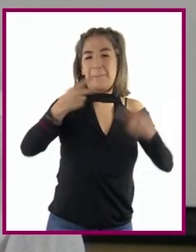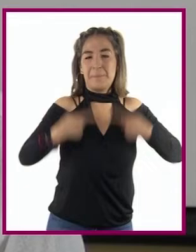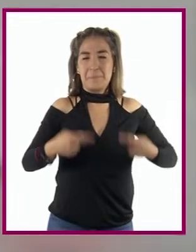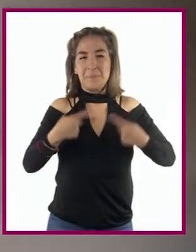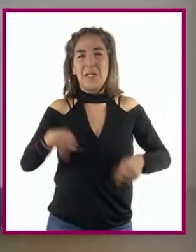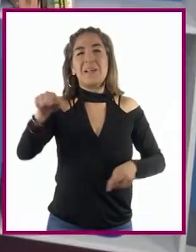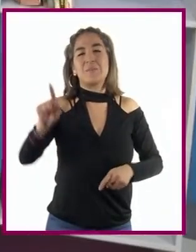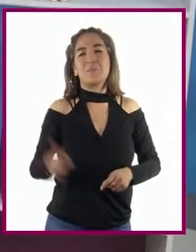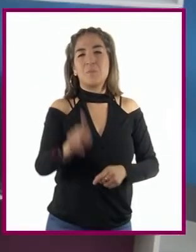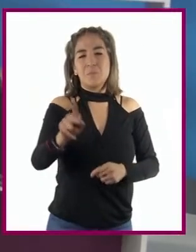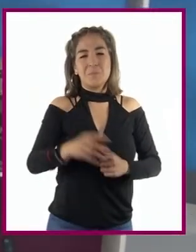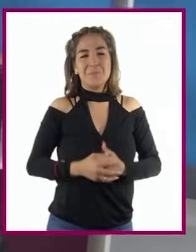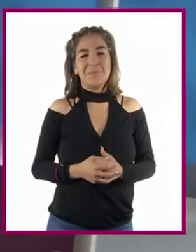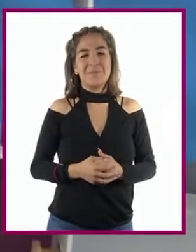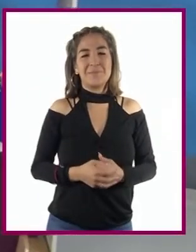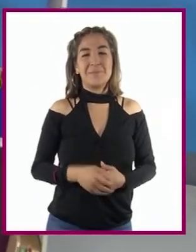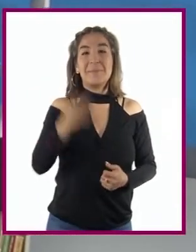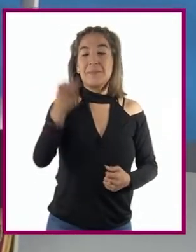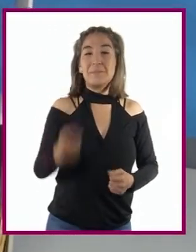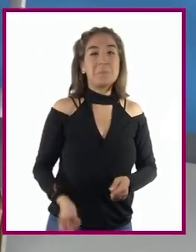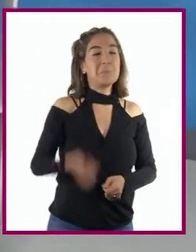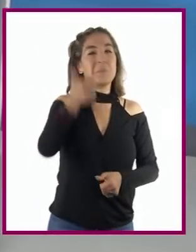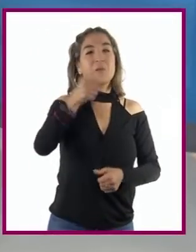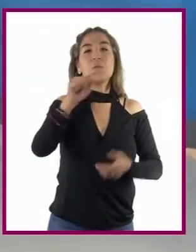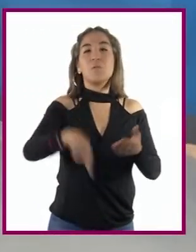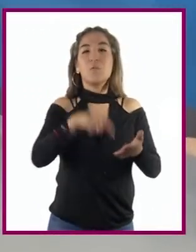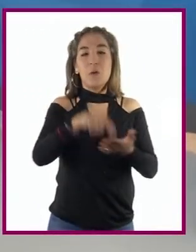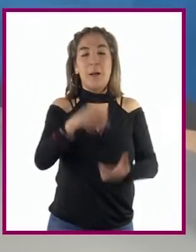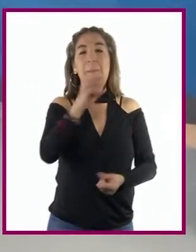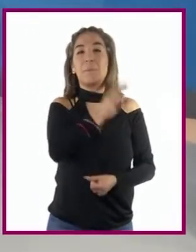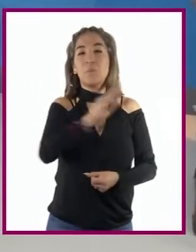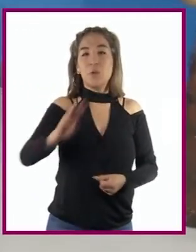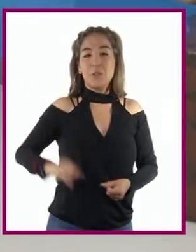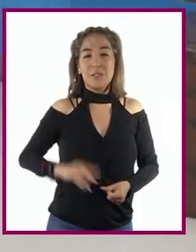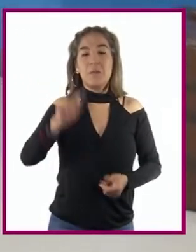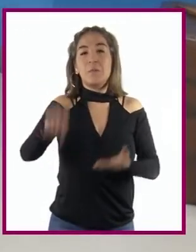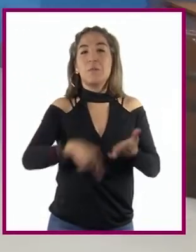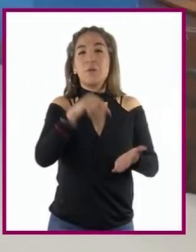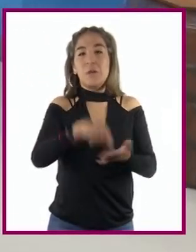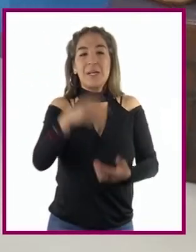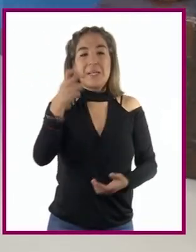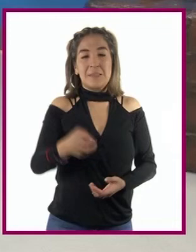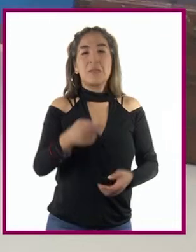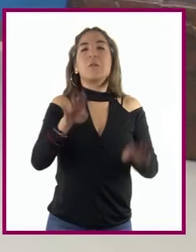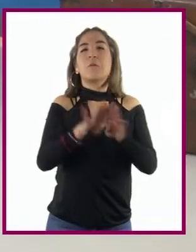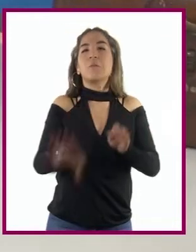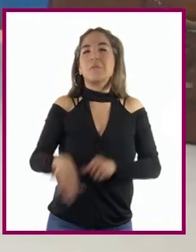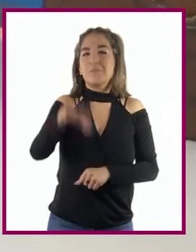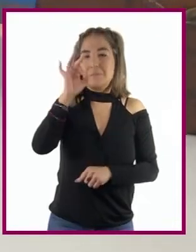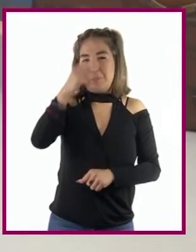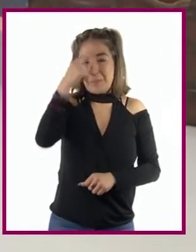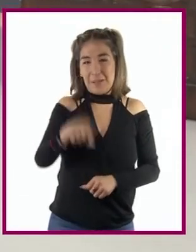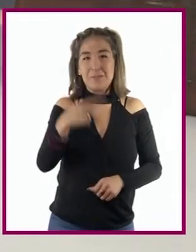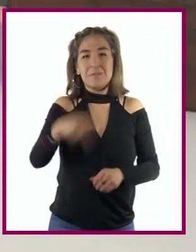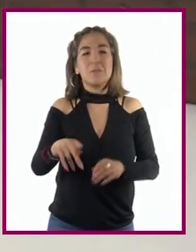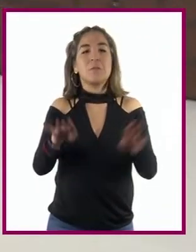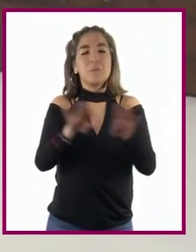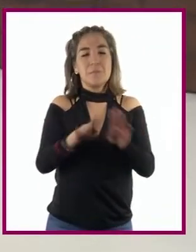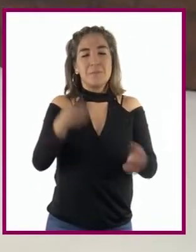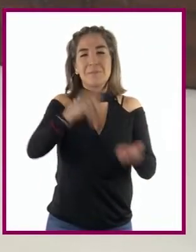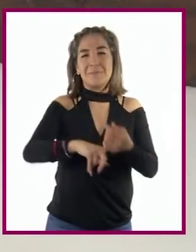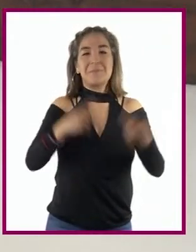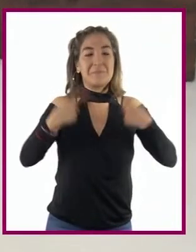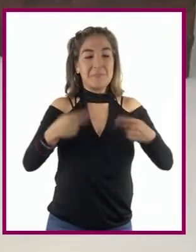Okchuk. Fue la primera vez que un municipio del estado de Chiapas eligió a sus autoridades bajo el régimen